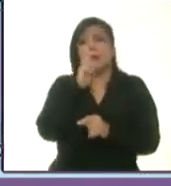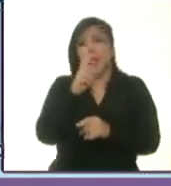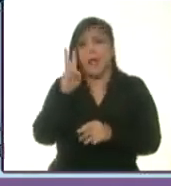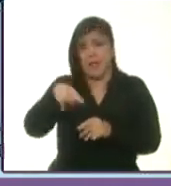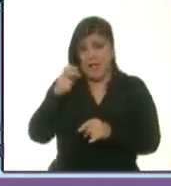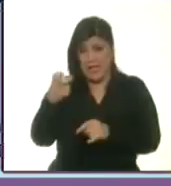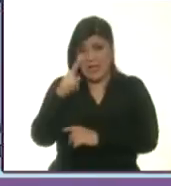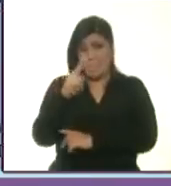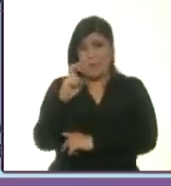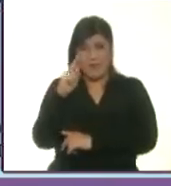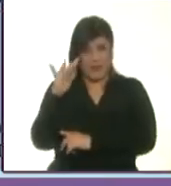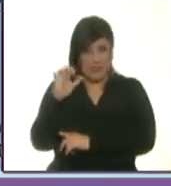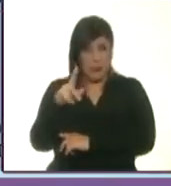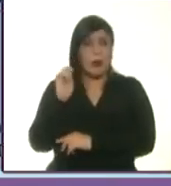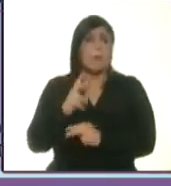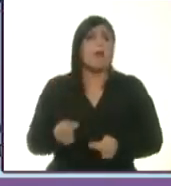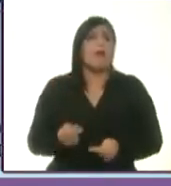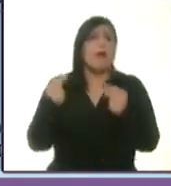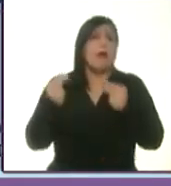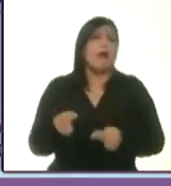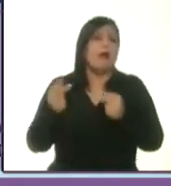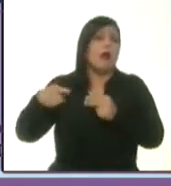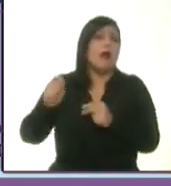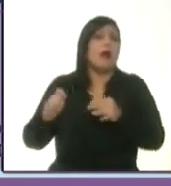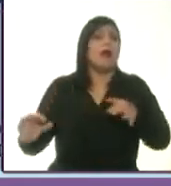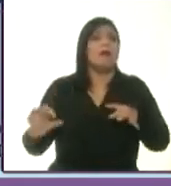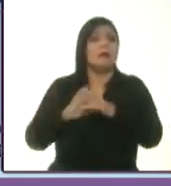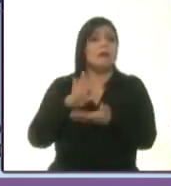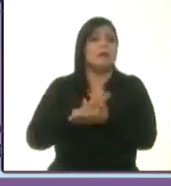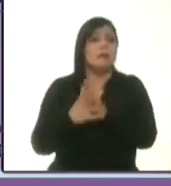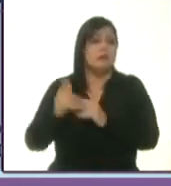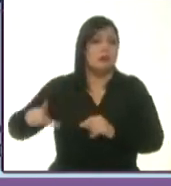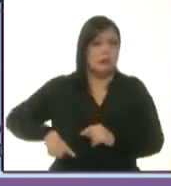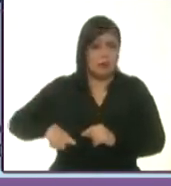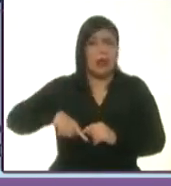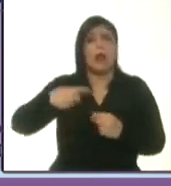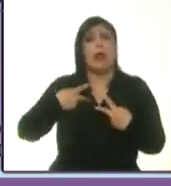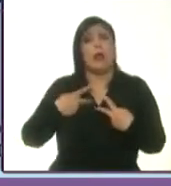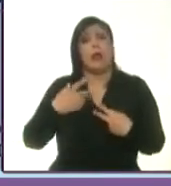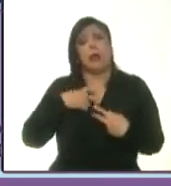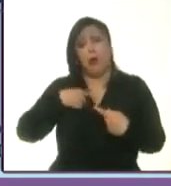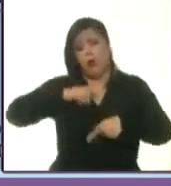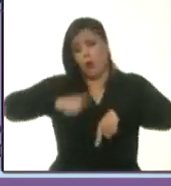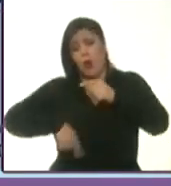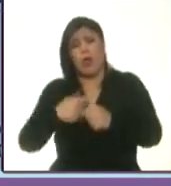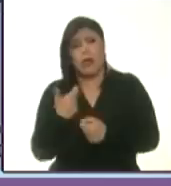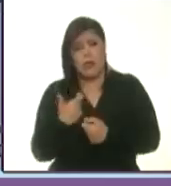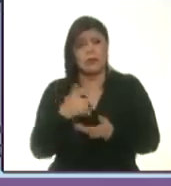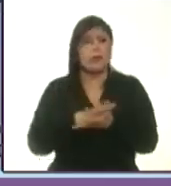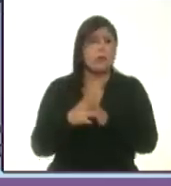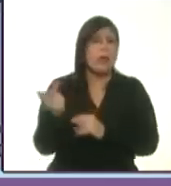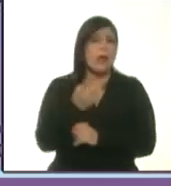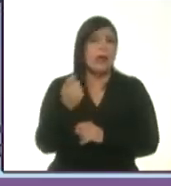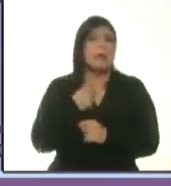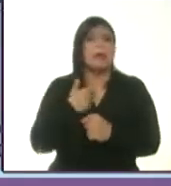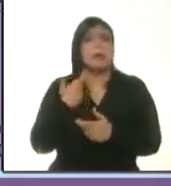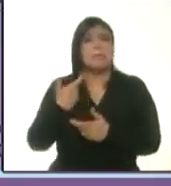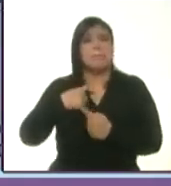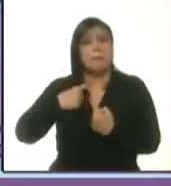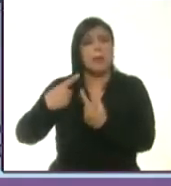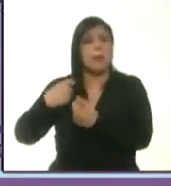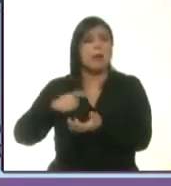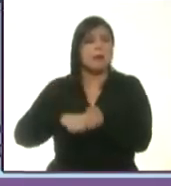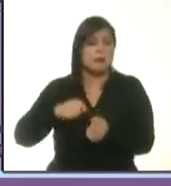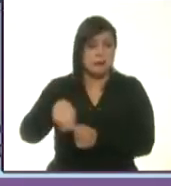negocio de los verificentros con el gobierno nos quitan nuestro dinero en contubernio se va a bajar el número de